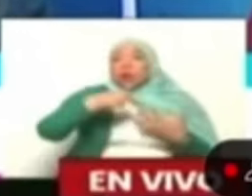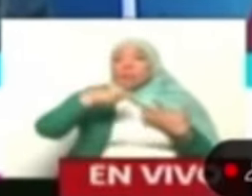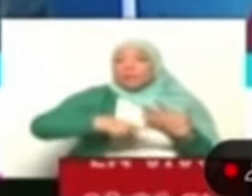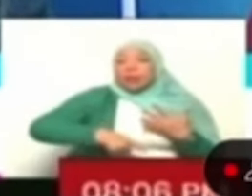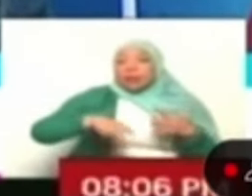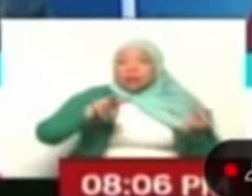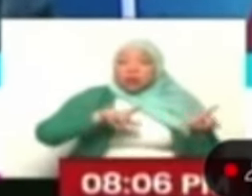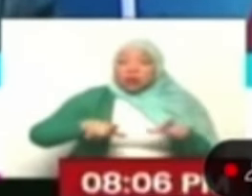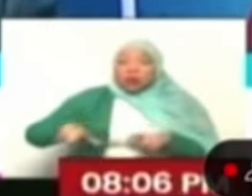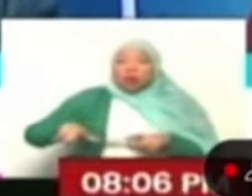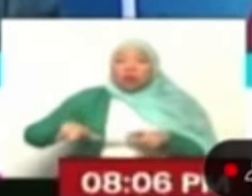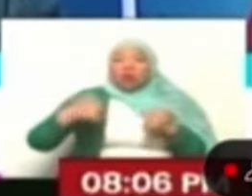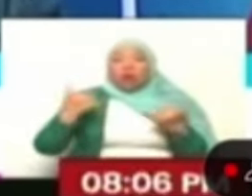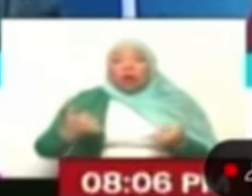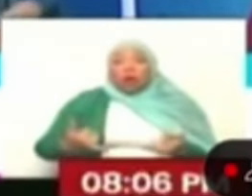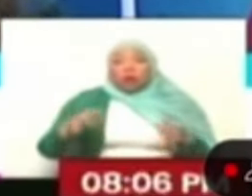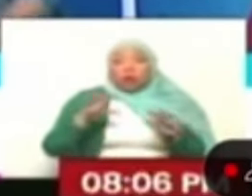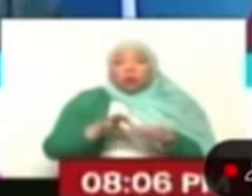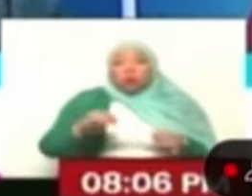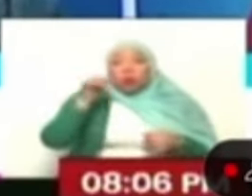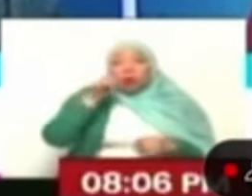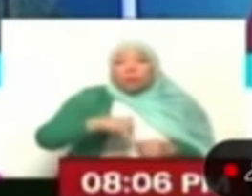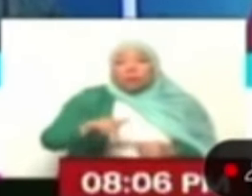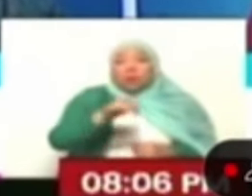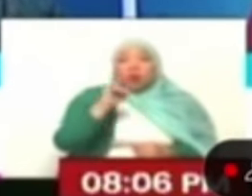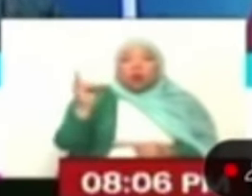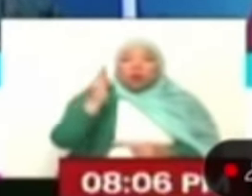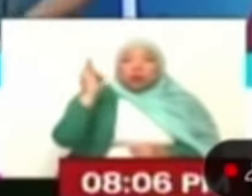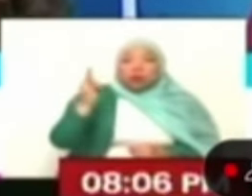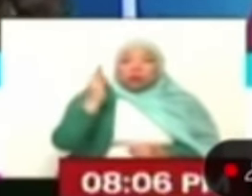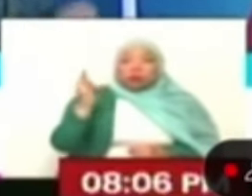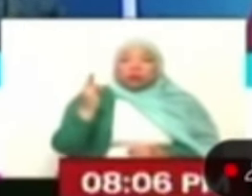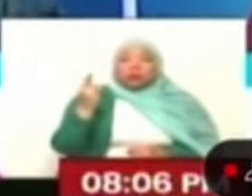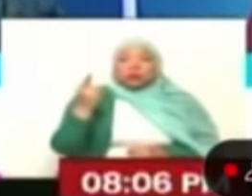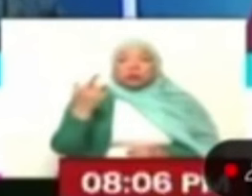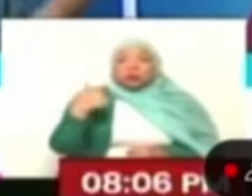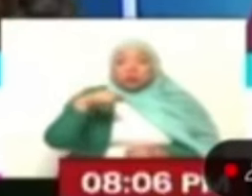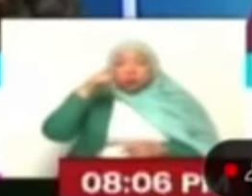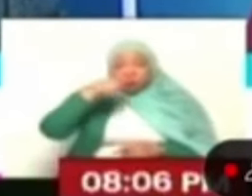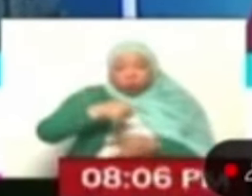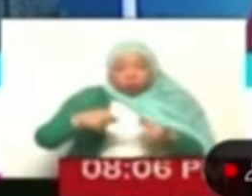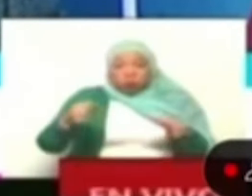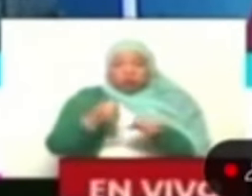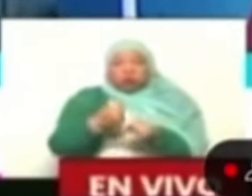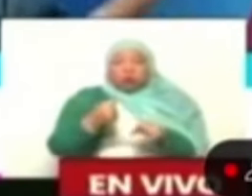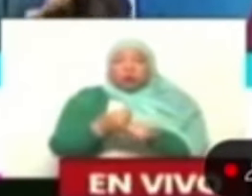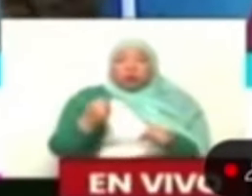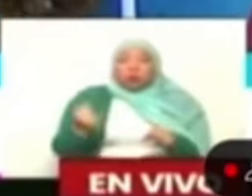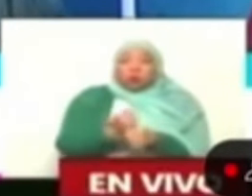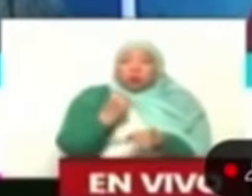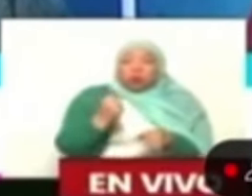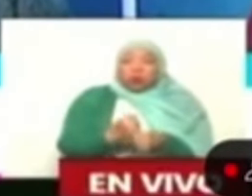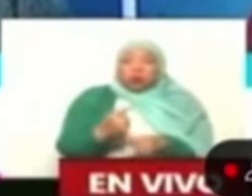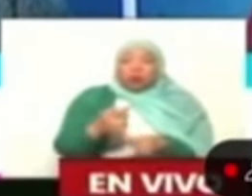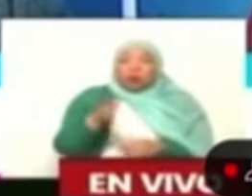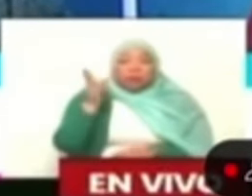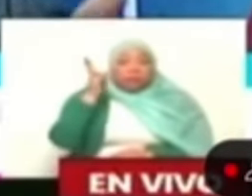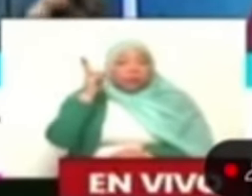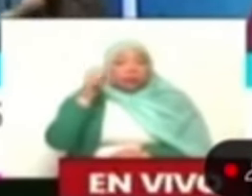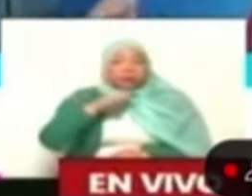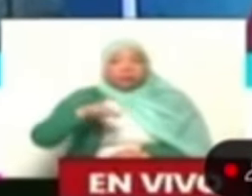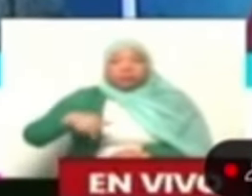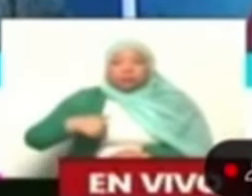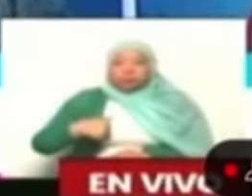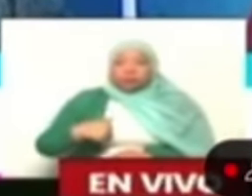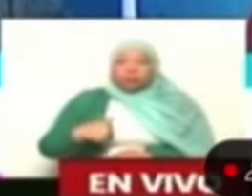develado. Ahora le toca al pueblo de Bolivia, a las bases campesinas, a las bases obreras, a las bases indígenas, a las